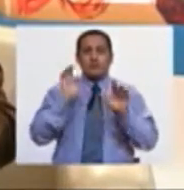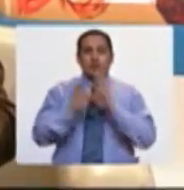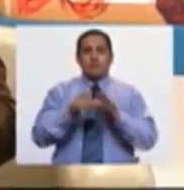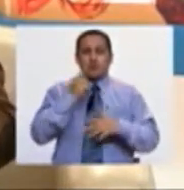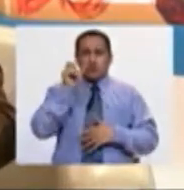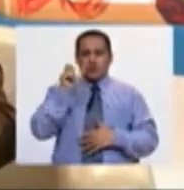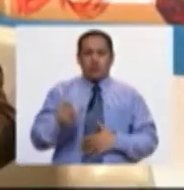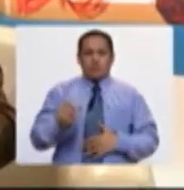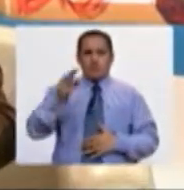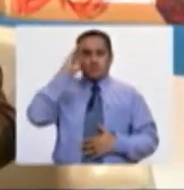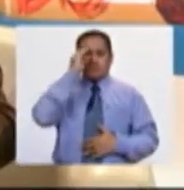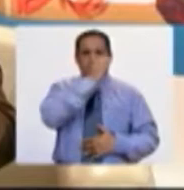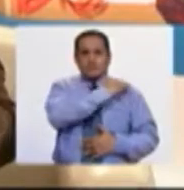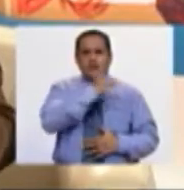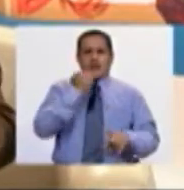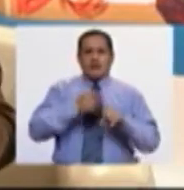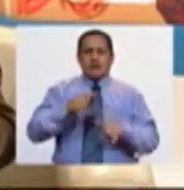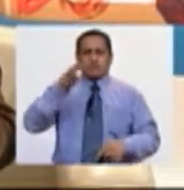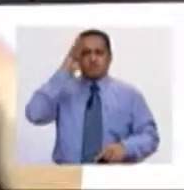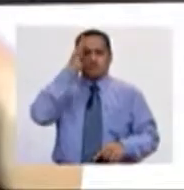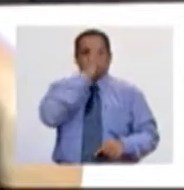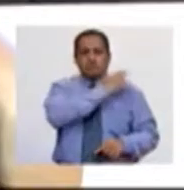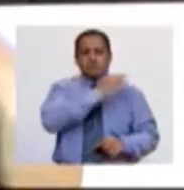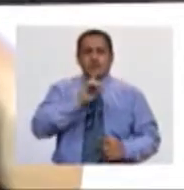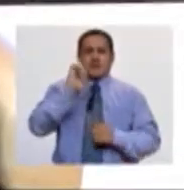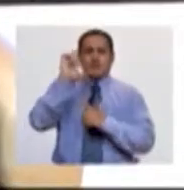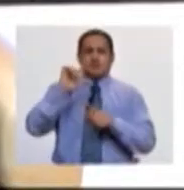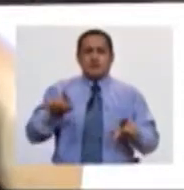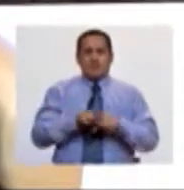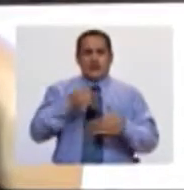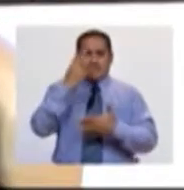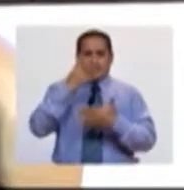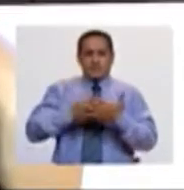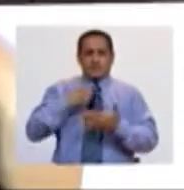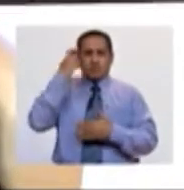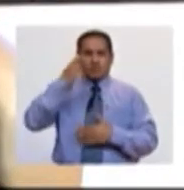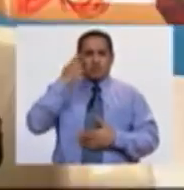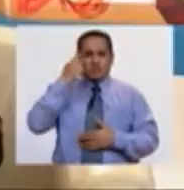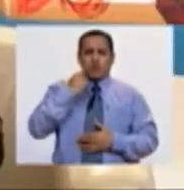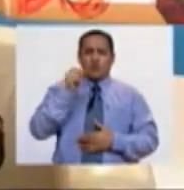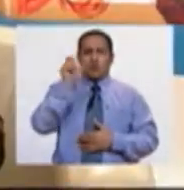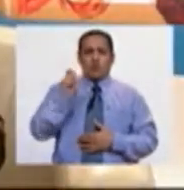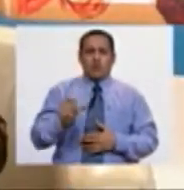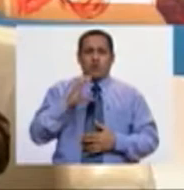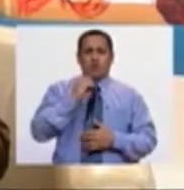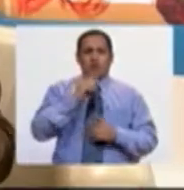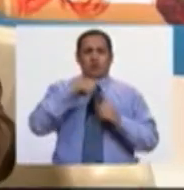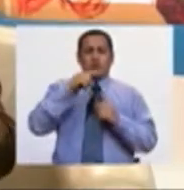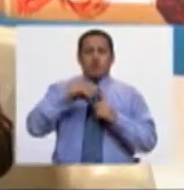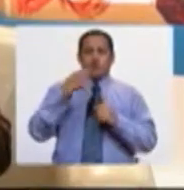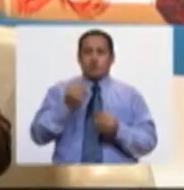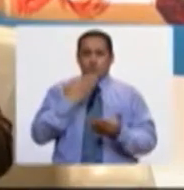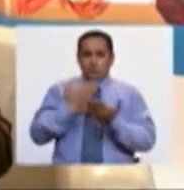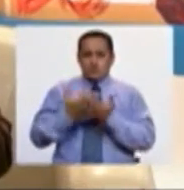ahora el general en situación de retiro y excomandante general del Ejército y además analista político, el doctor Otto Guibovich.